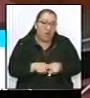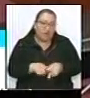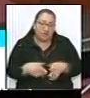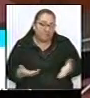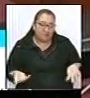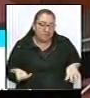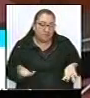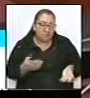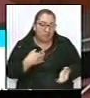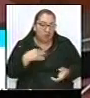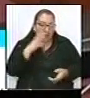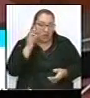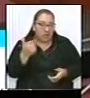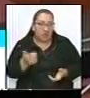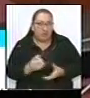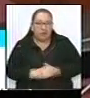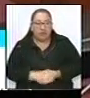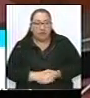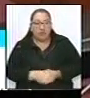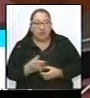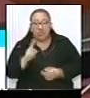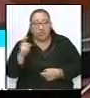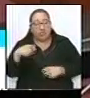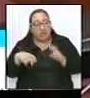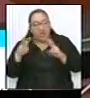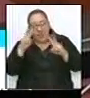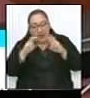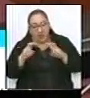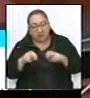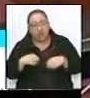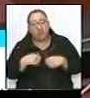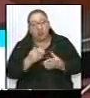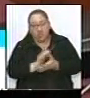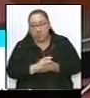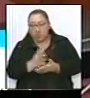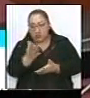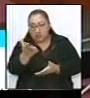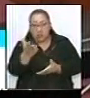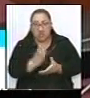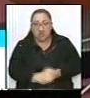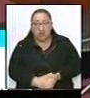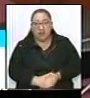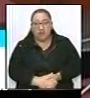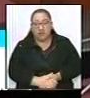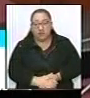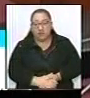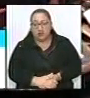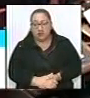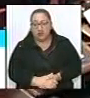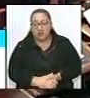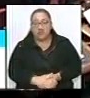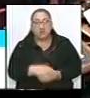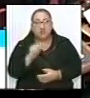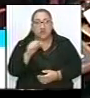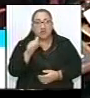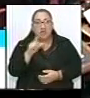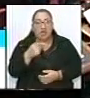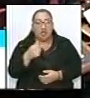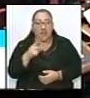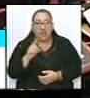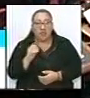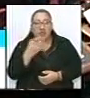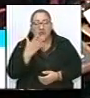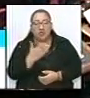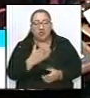que eso no resiste el mejor análisis. Y aprovecho, con todo gusto... Congresista Salgado. Sí,